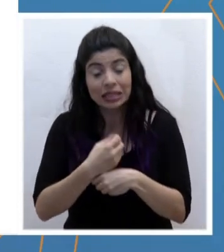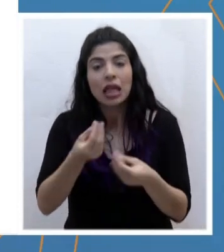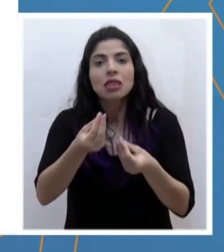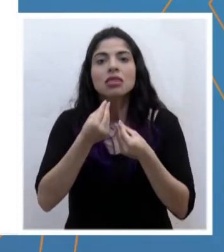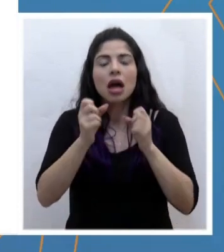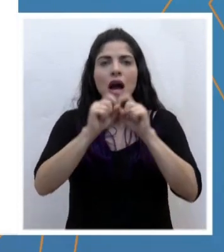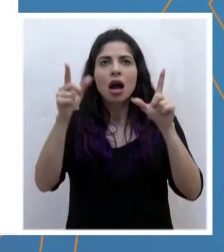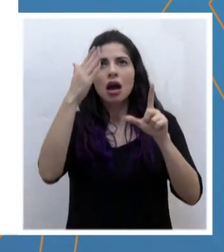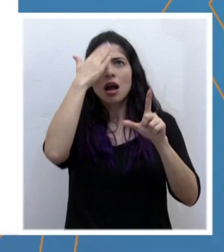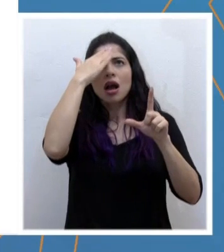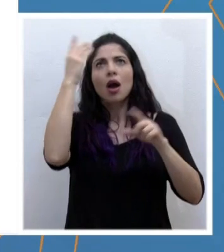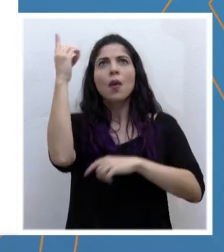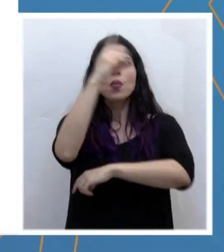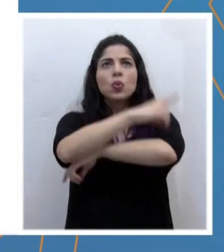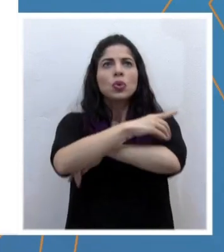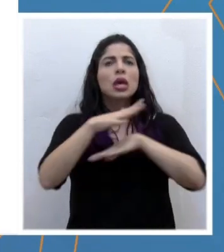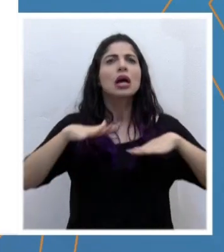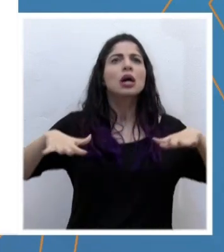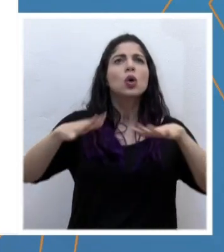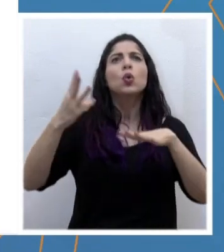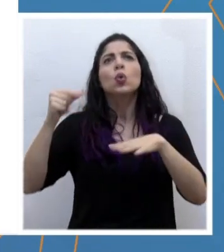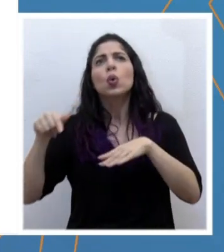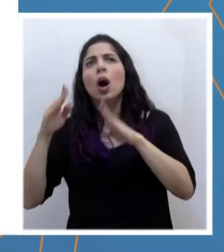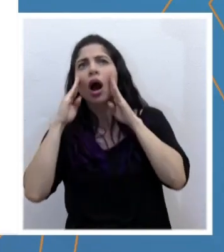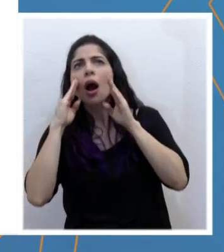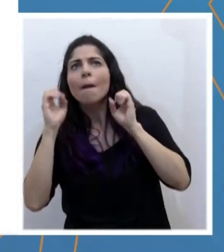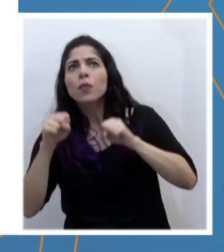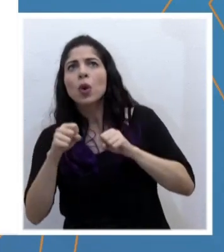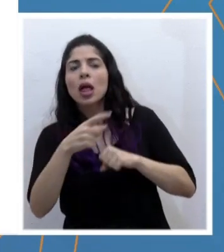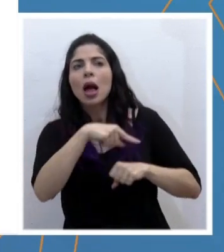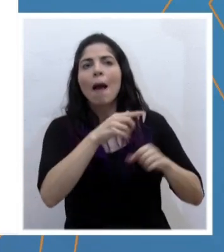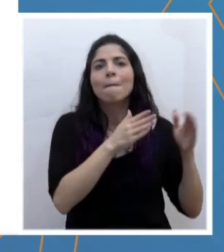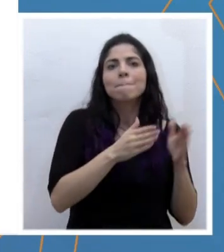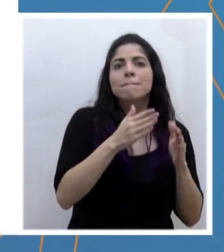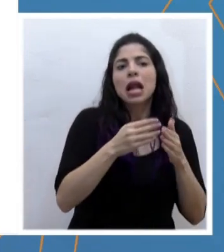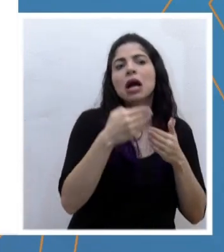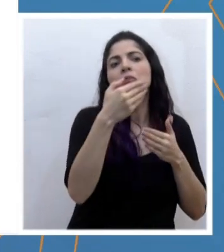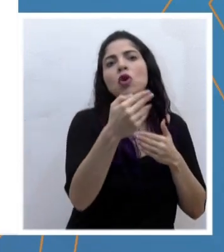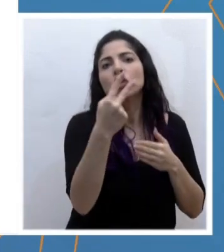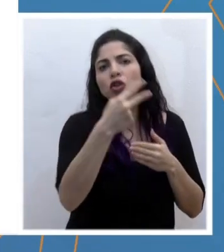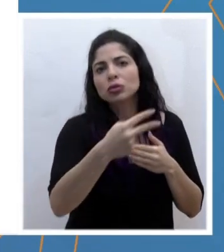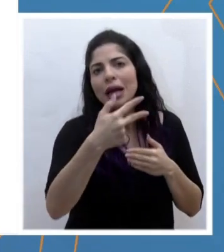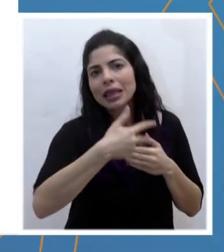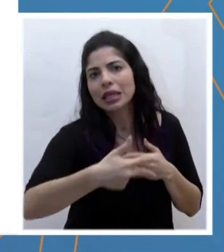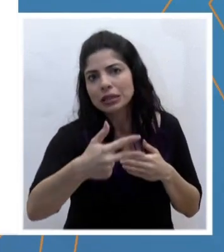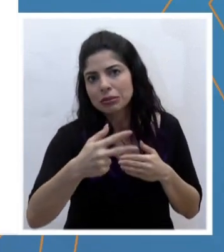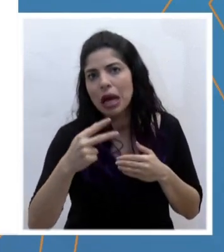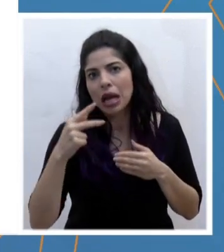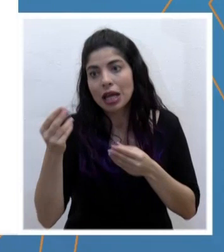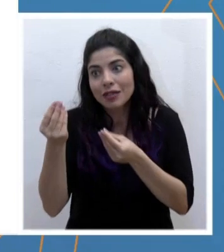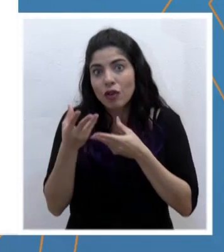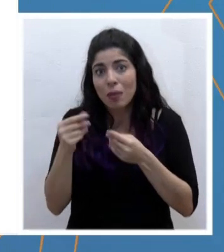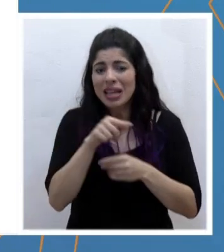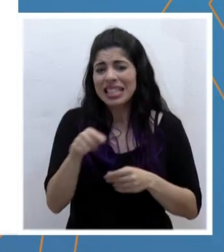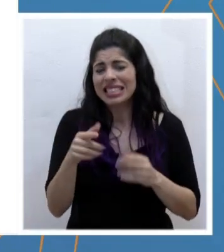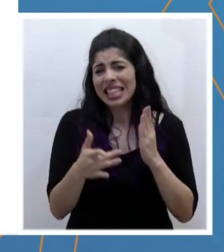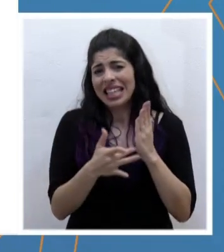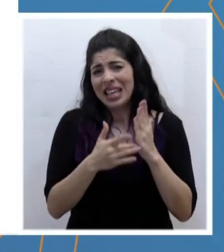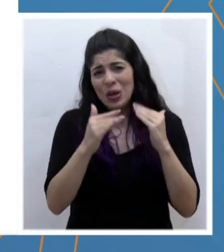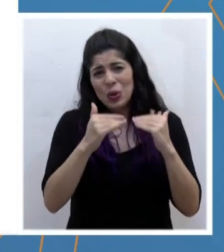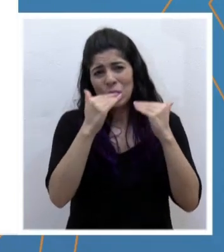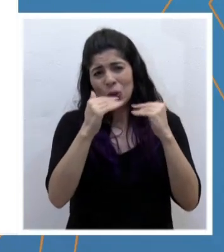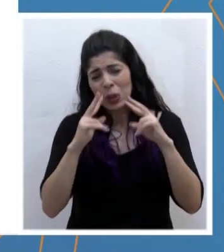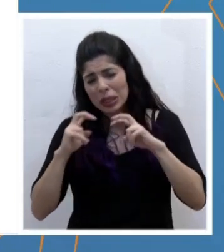del día con estimaciones de la capacidad hospitalaria y planificar a 2 o 3 semanas. Es un trabajo con el más elevado nivel